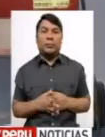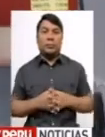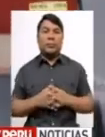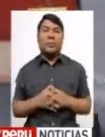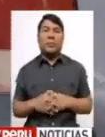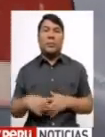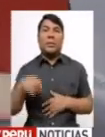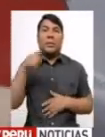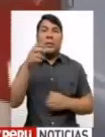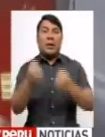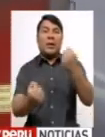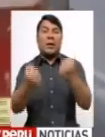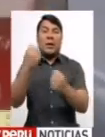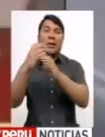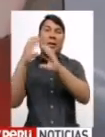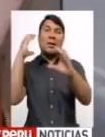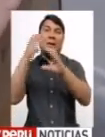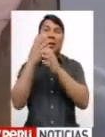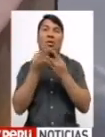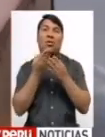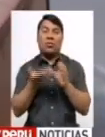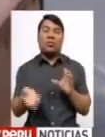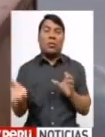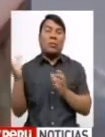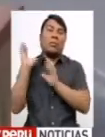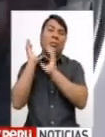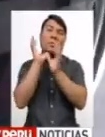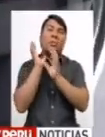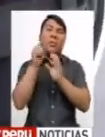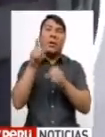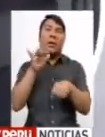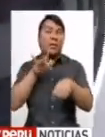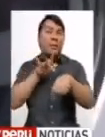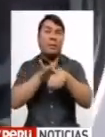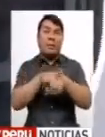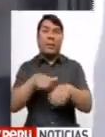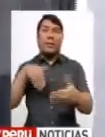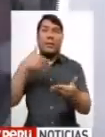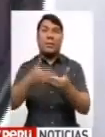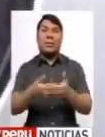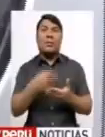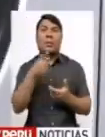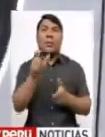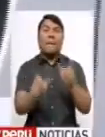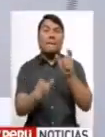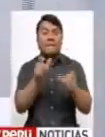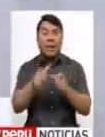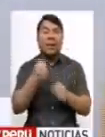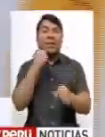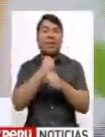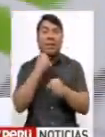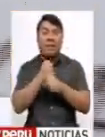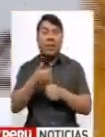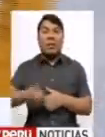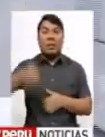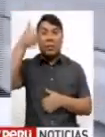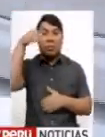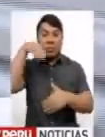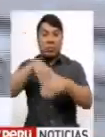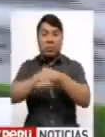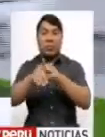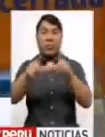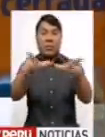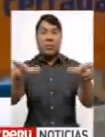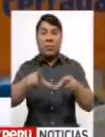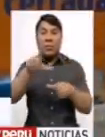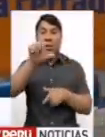Los camiones cargados con mercadería llegaron desde muy temprano. Proveedores, empleados y dueños de negocios ingresaban al centro